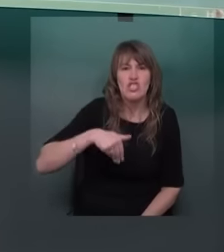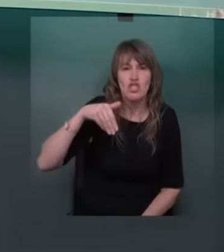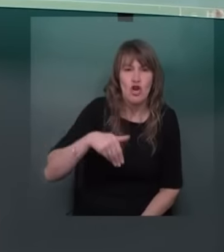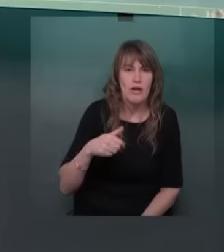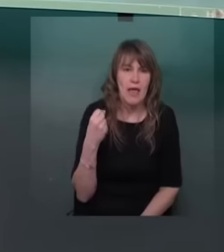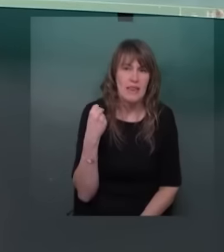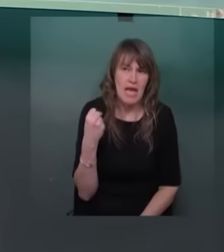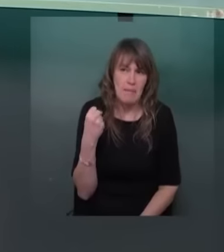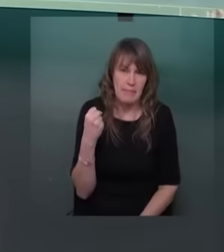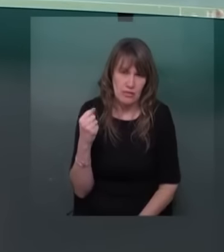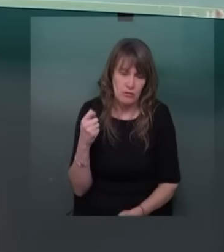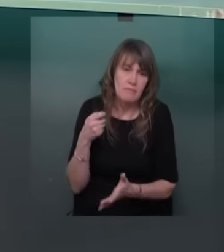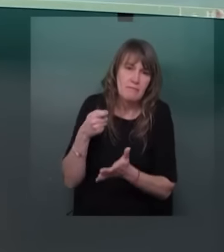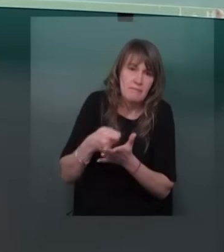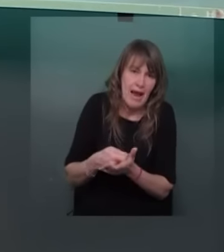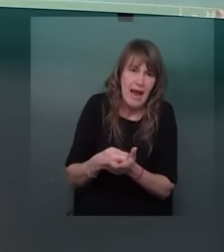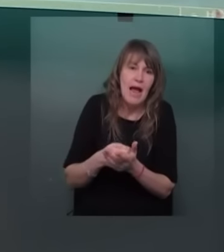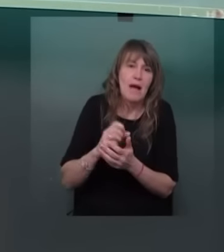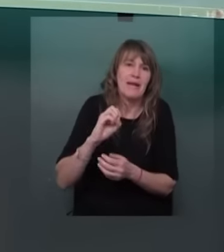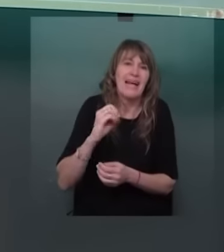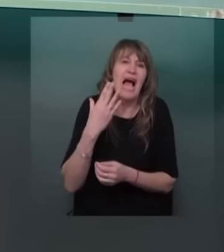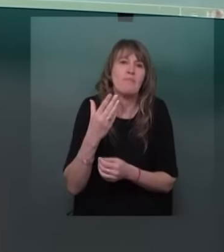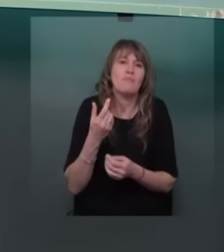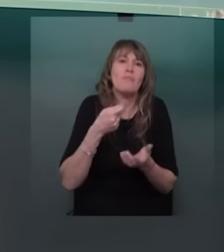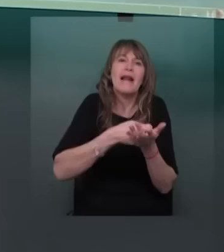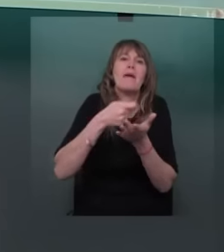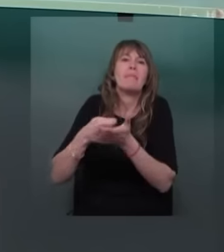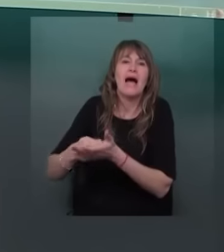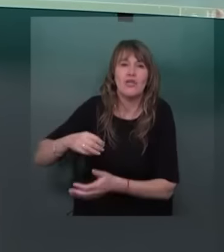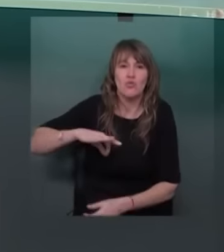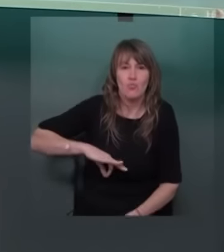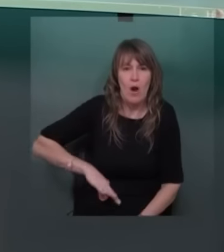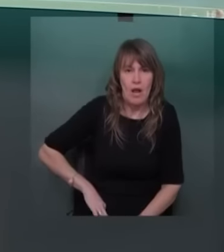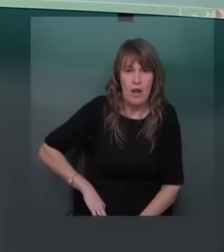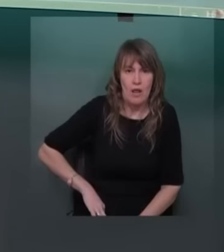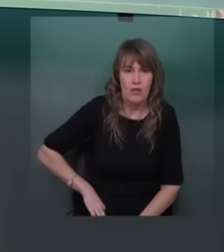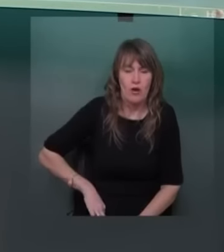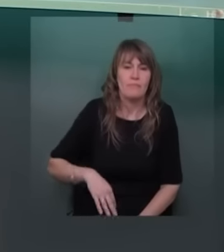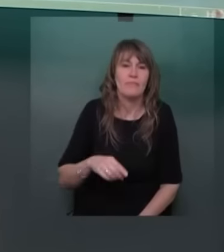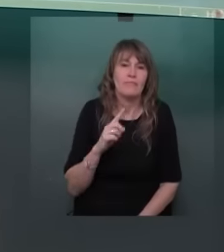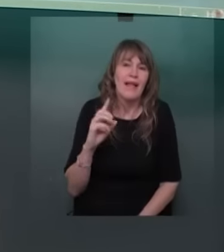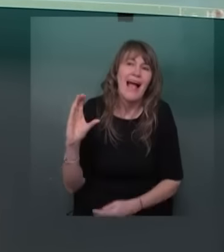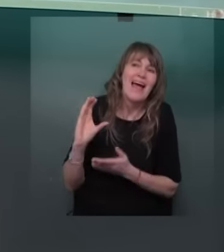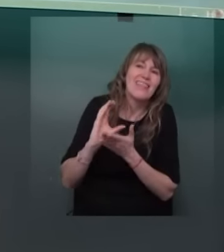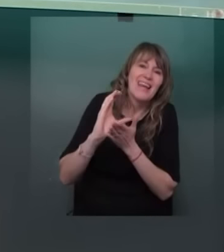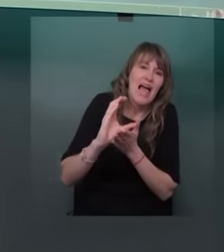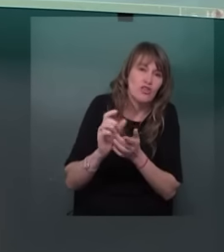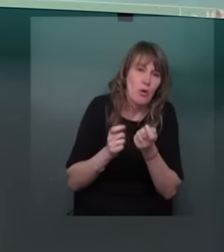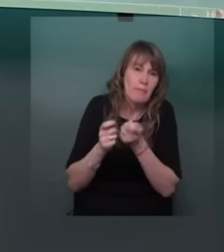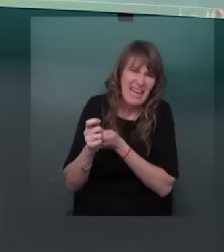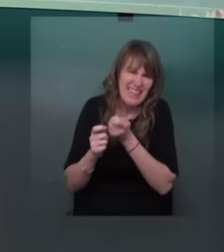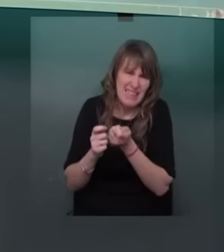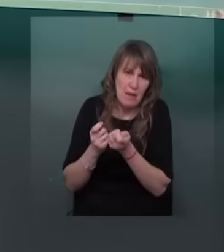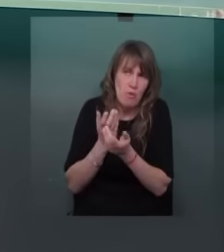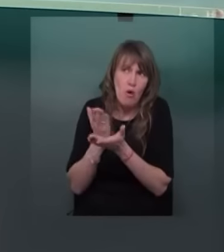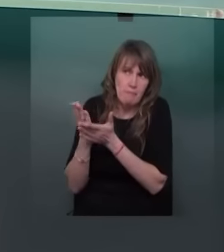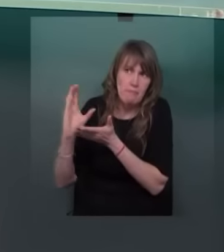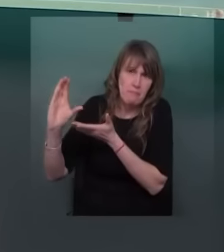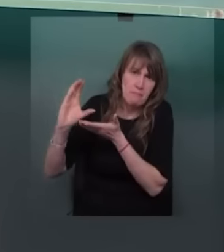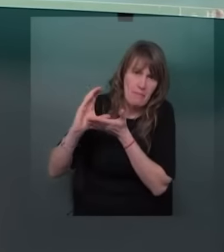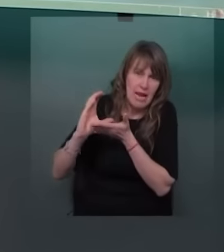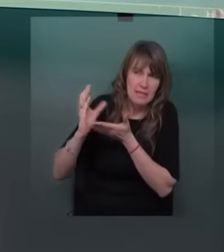para el pago de sueldos de casmu en realidad queremos aclarar que se trata de un adelanto de un préstamo que ya había